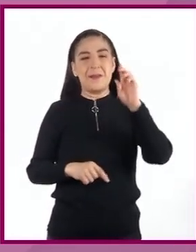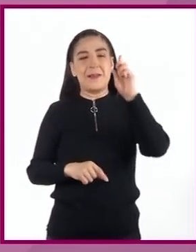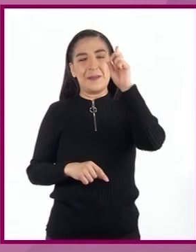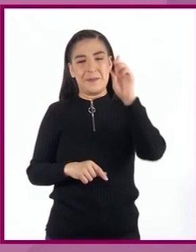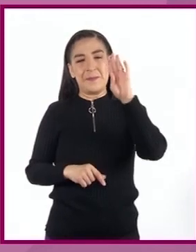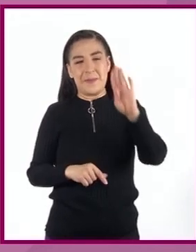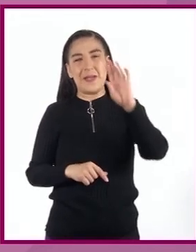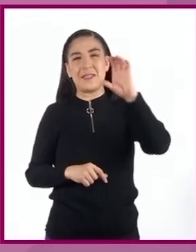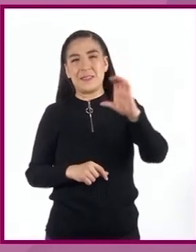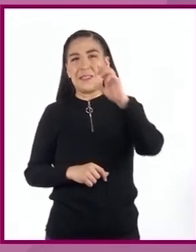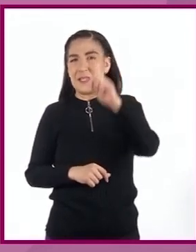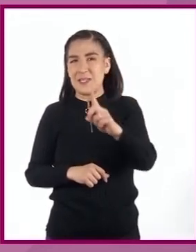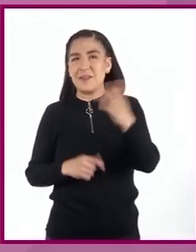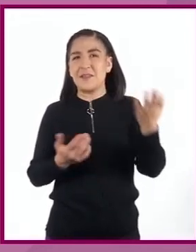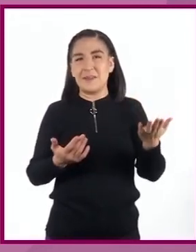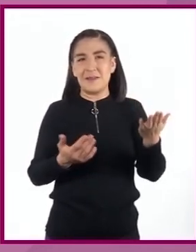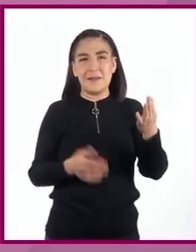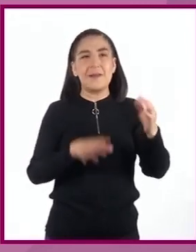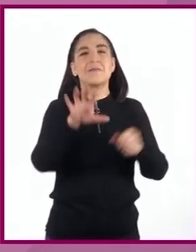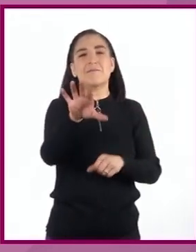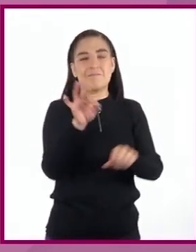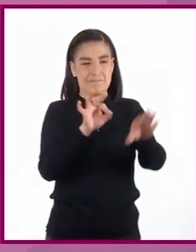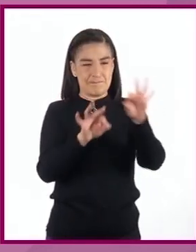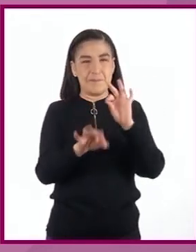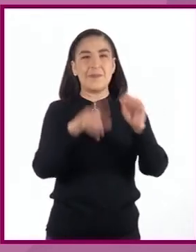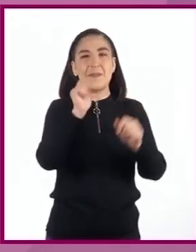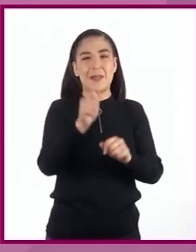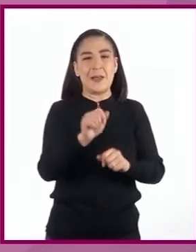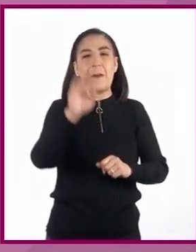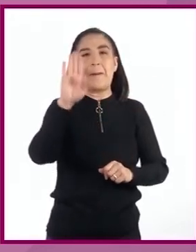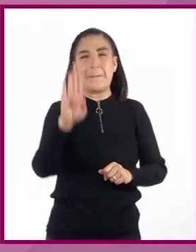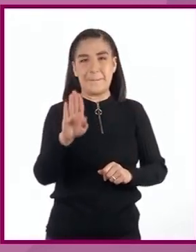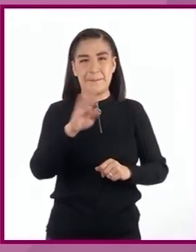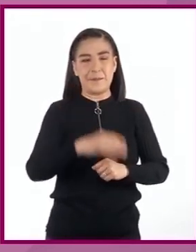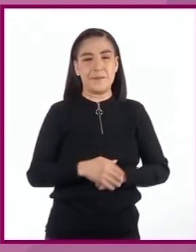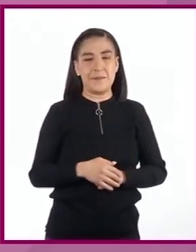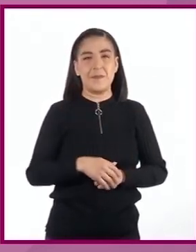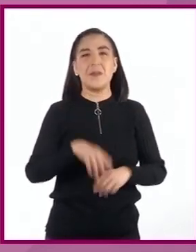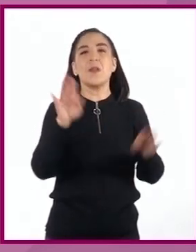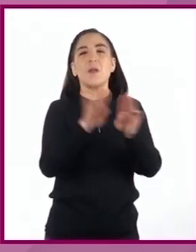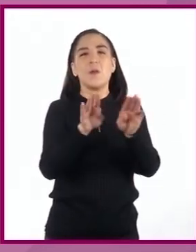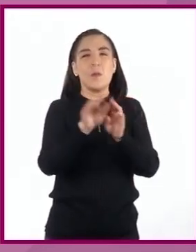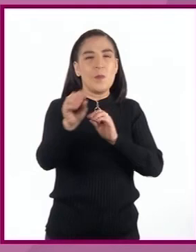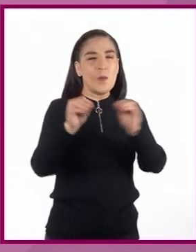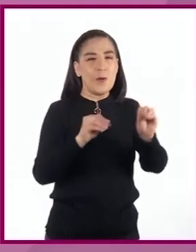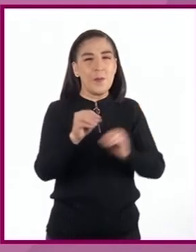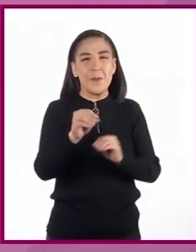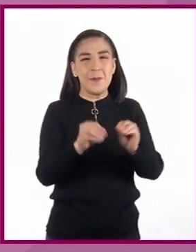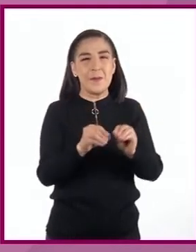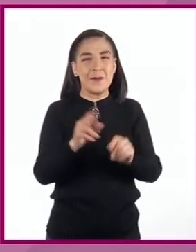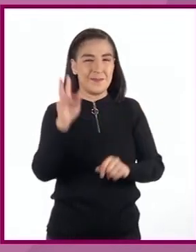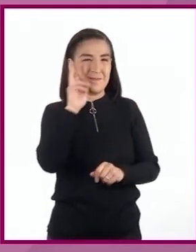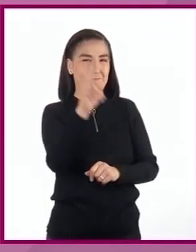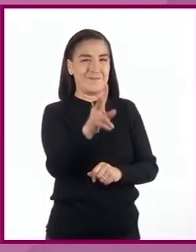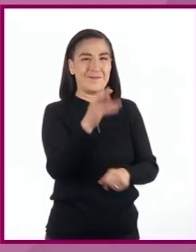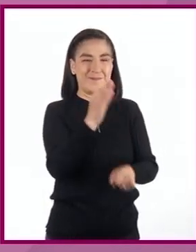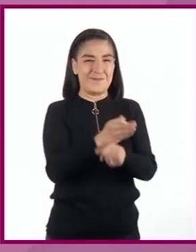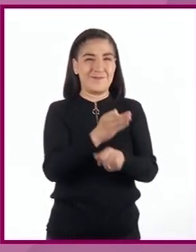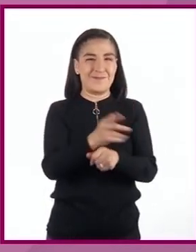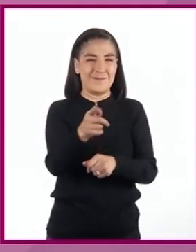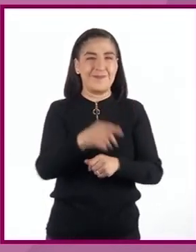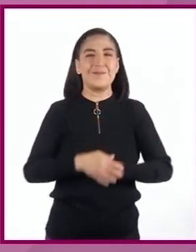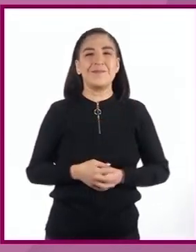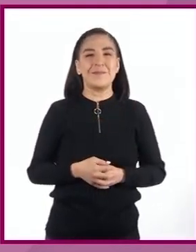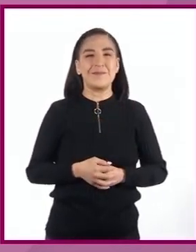Para ello, seleccionemos el vértice B y lo desplazamos. Como pueden observar,